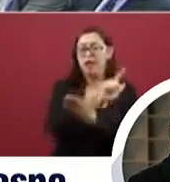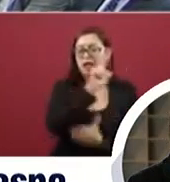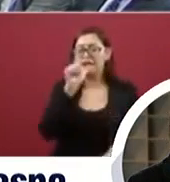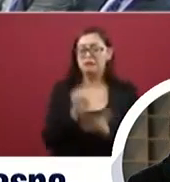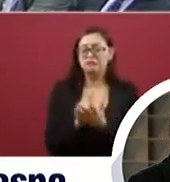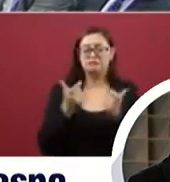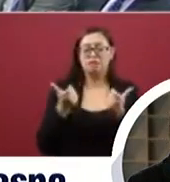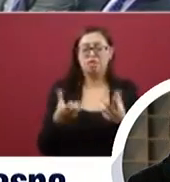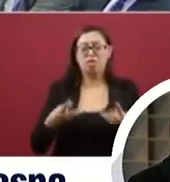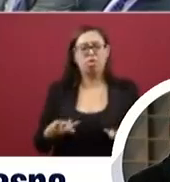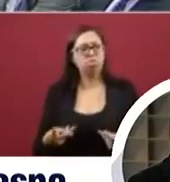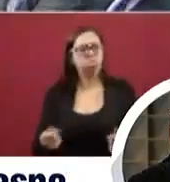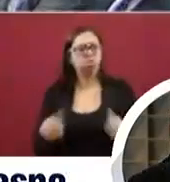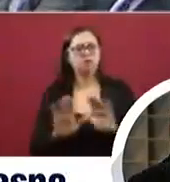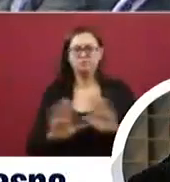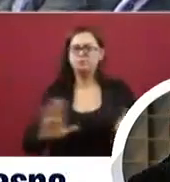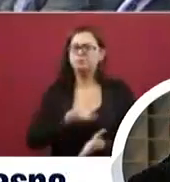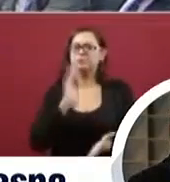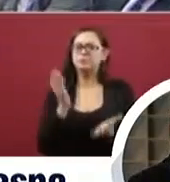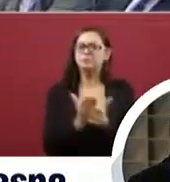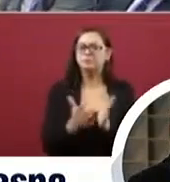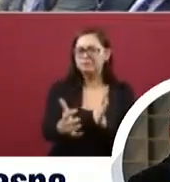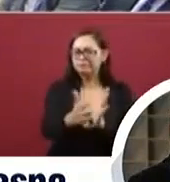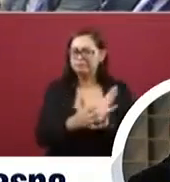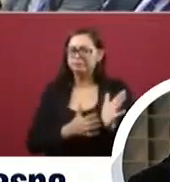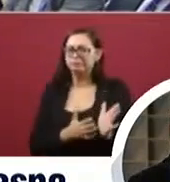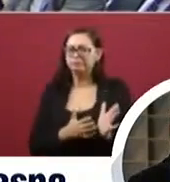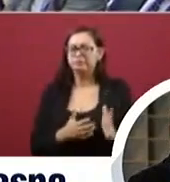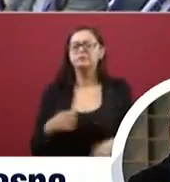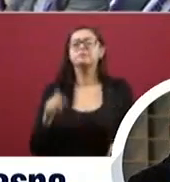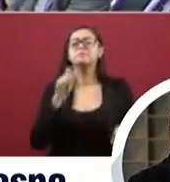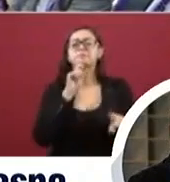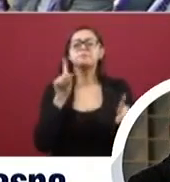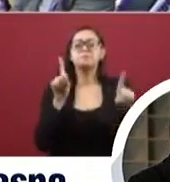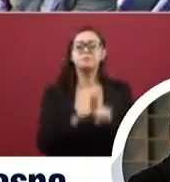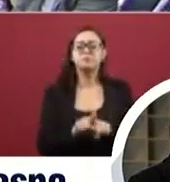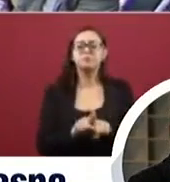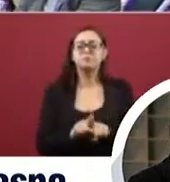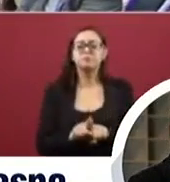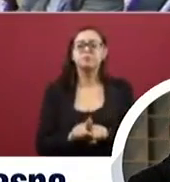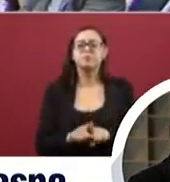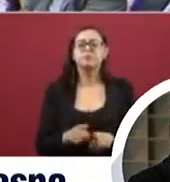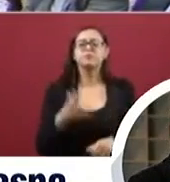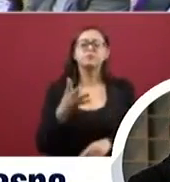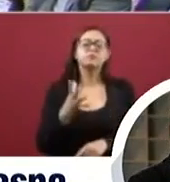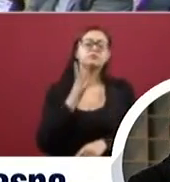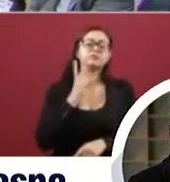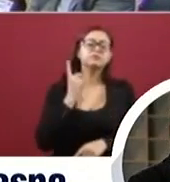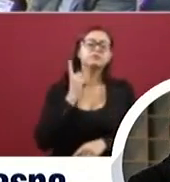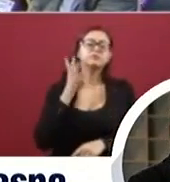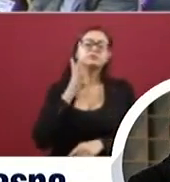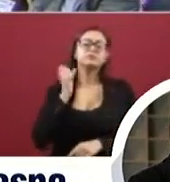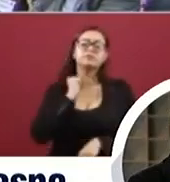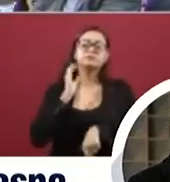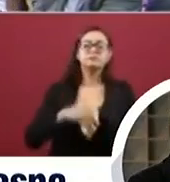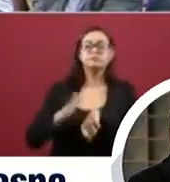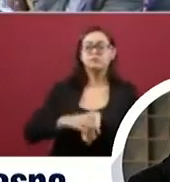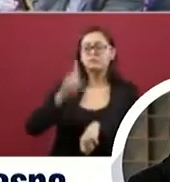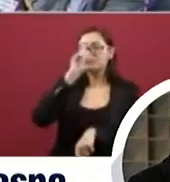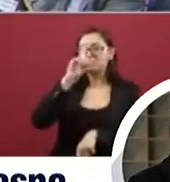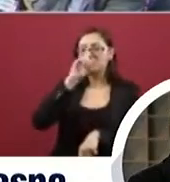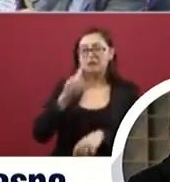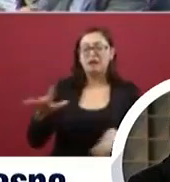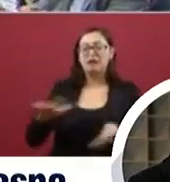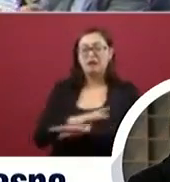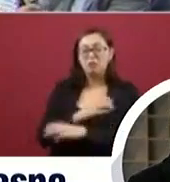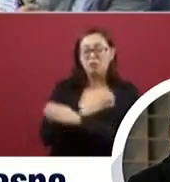está detectando a través de todos los indicadores. Pero en otras cifras, por ejemplo, sí sería bueno que nos dijera exactamente